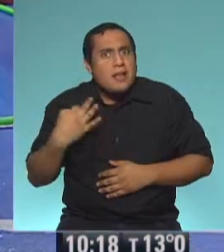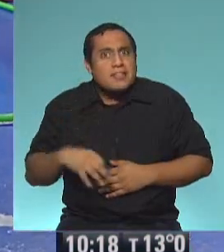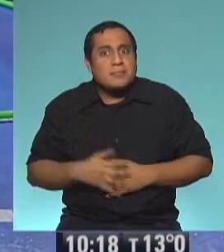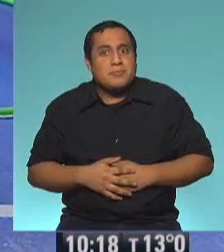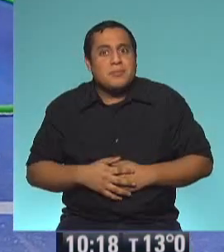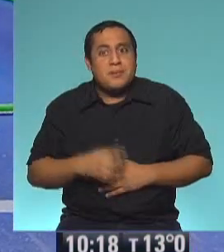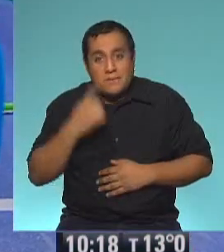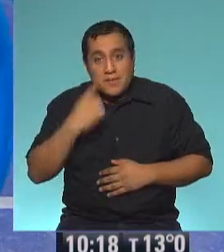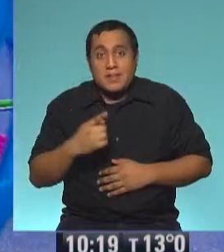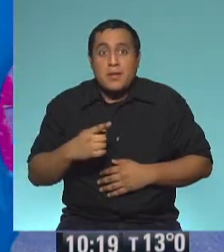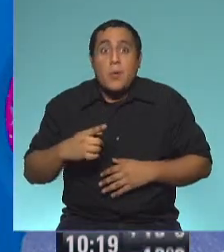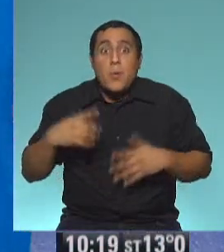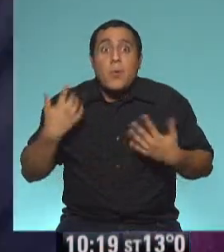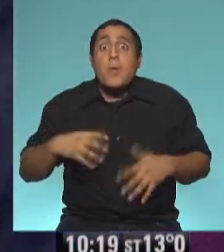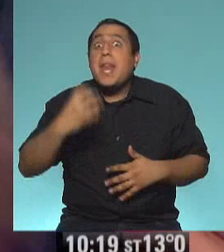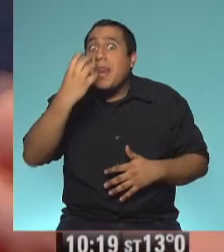¡Mira, mira, mira, mira, mira, mira, mira!